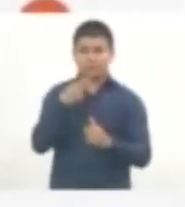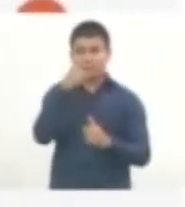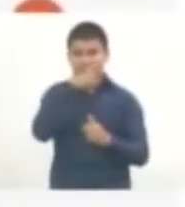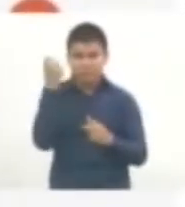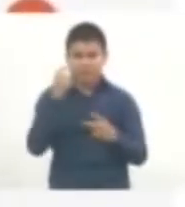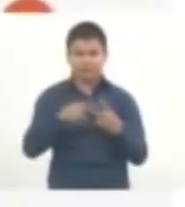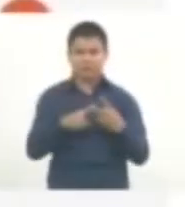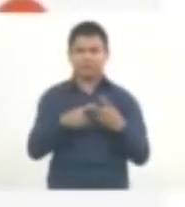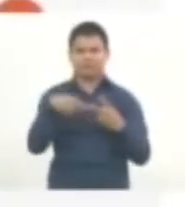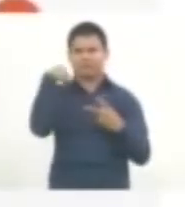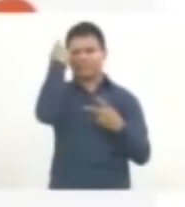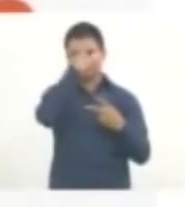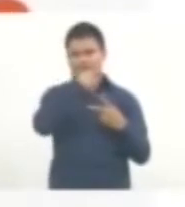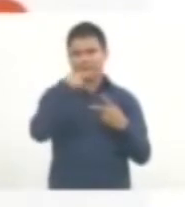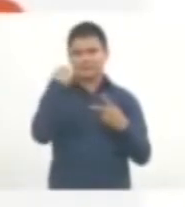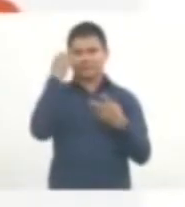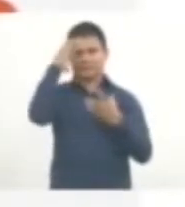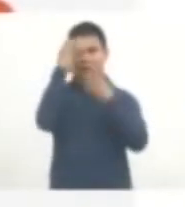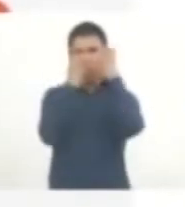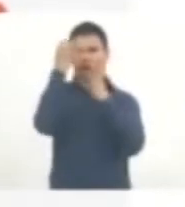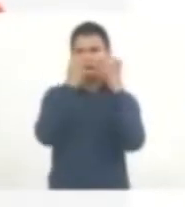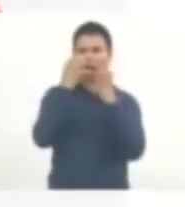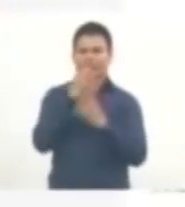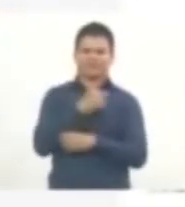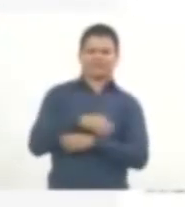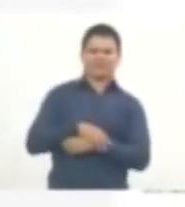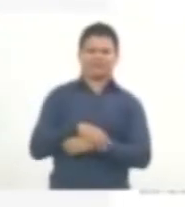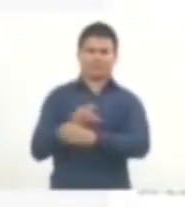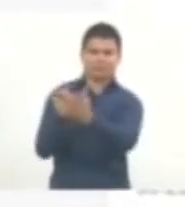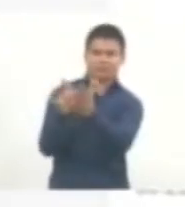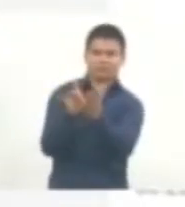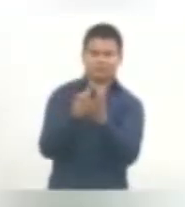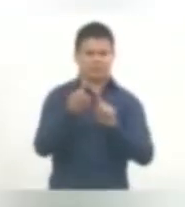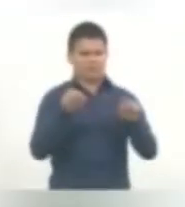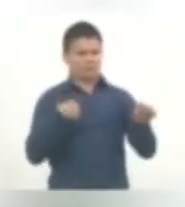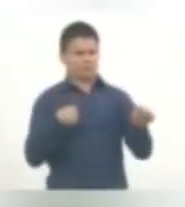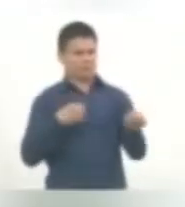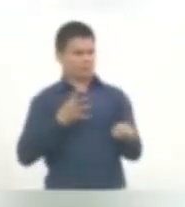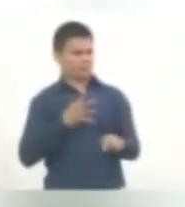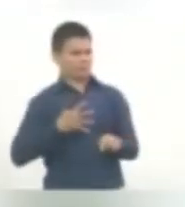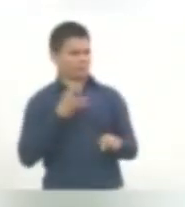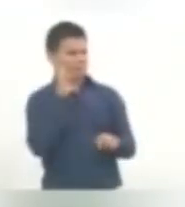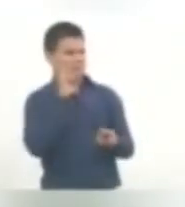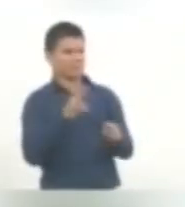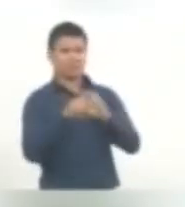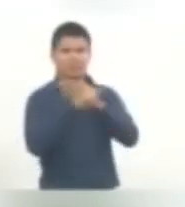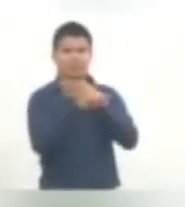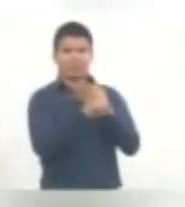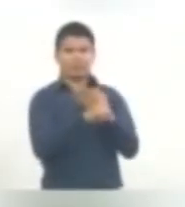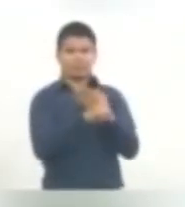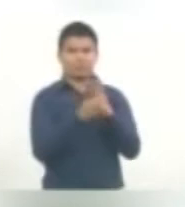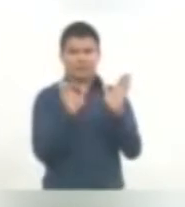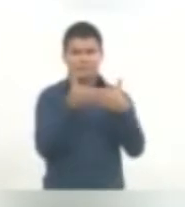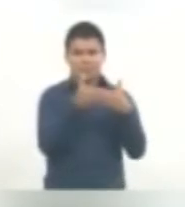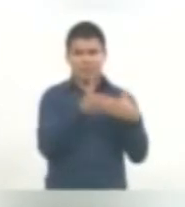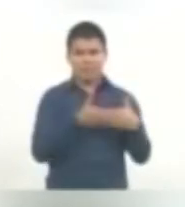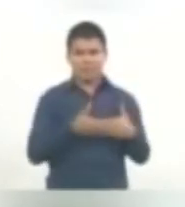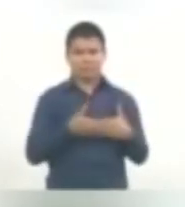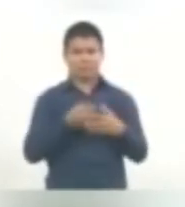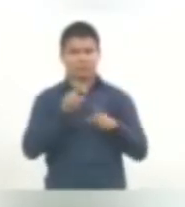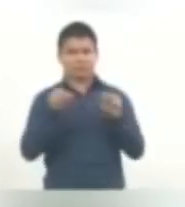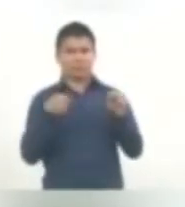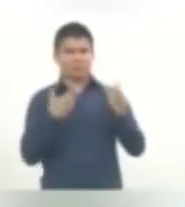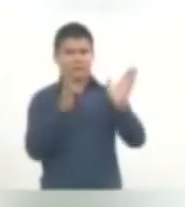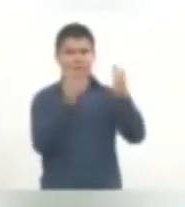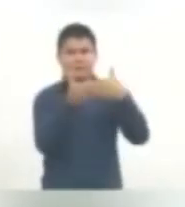tiene la cara abstracta es otra cosa. Sin embargo, estas publicaciones ya no están disponibles en su Twitter, pues esta fue cerrada luego de la polémica.